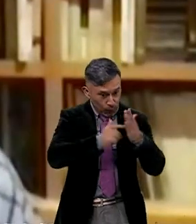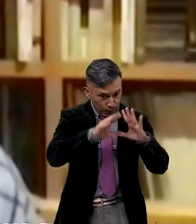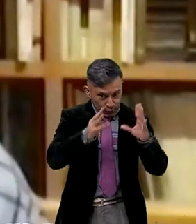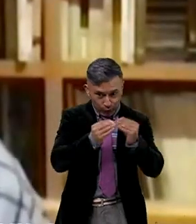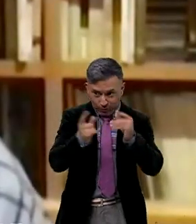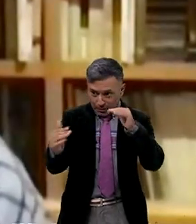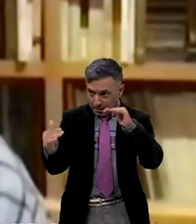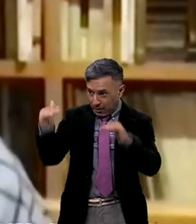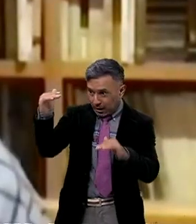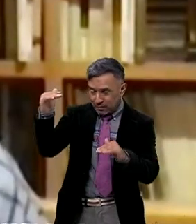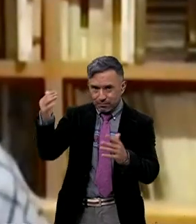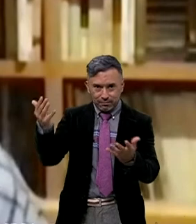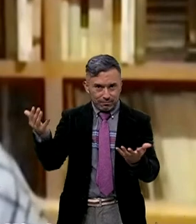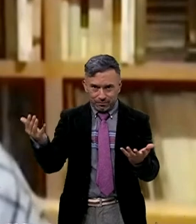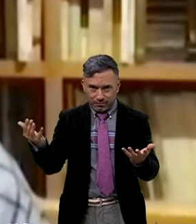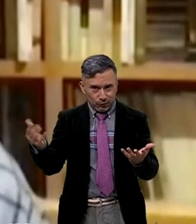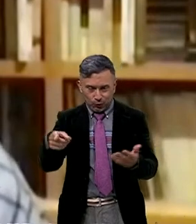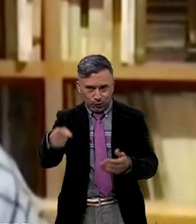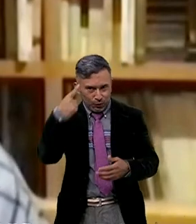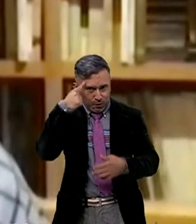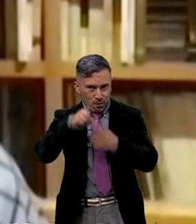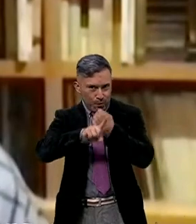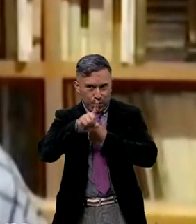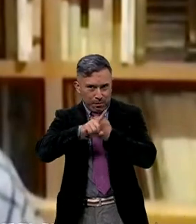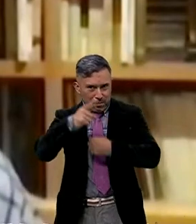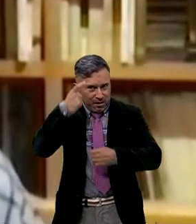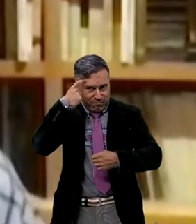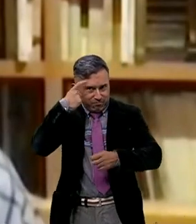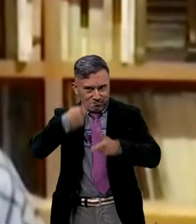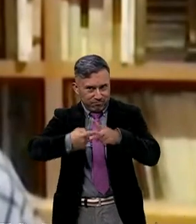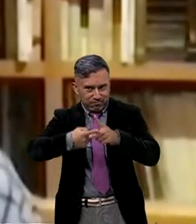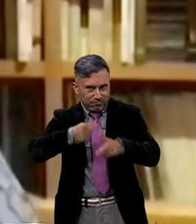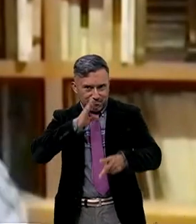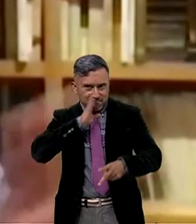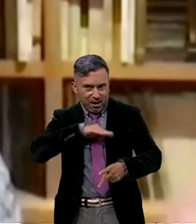de capacidad aritmética pues